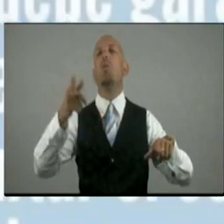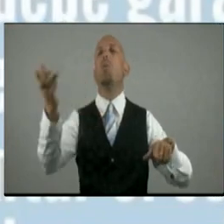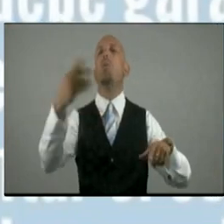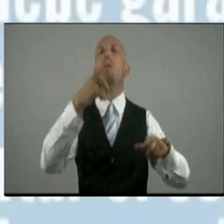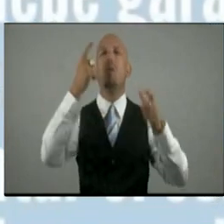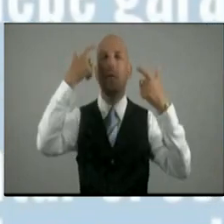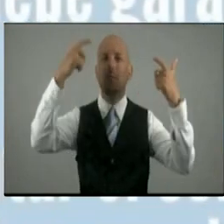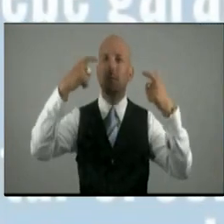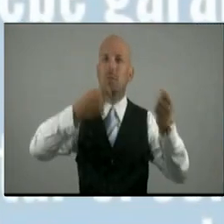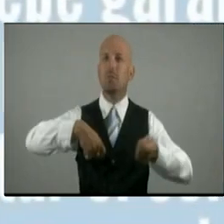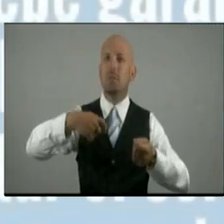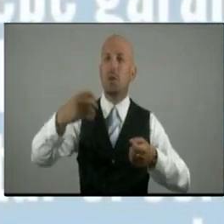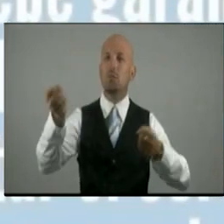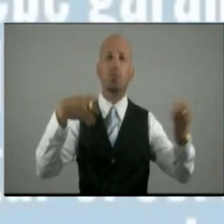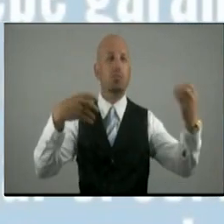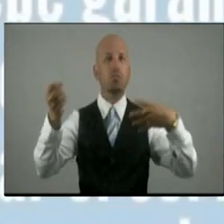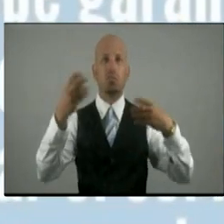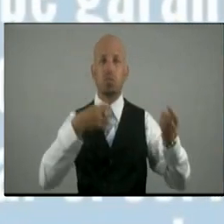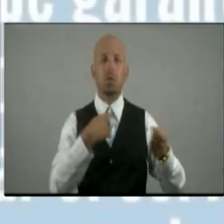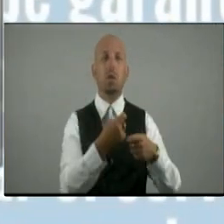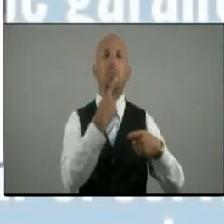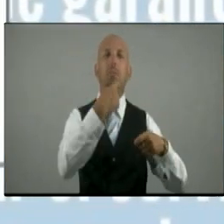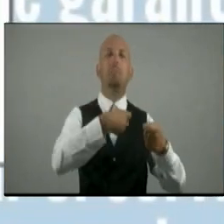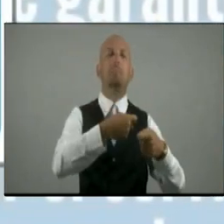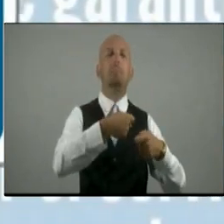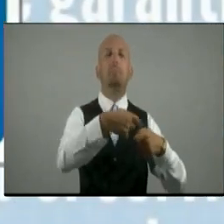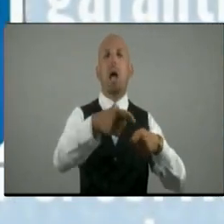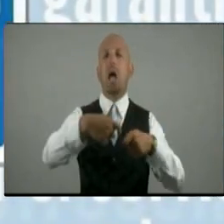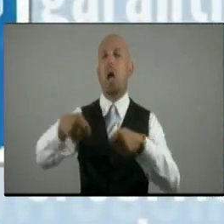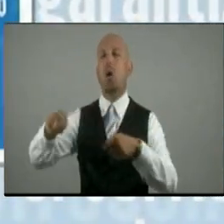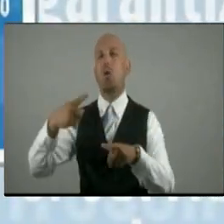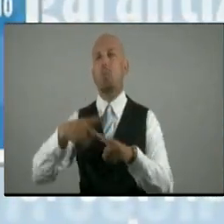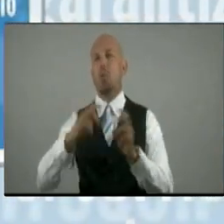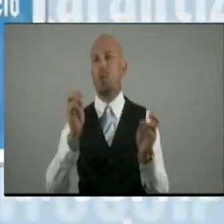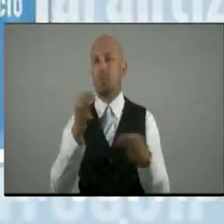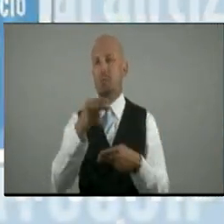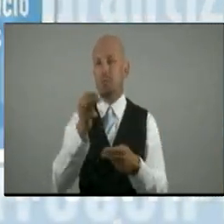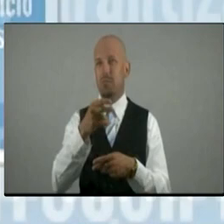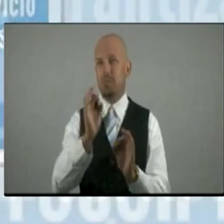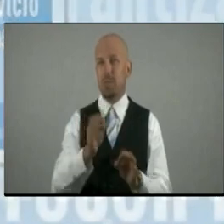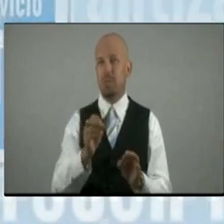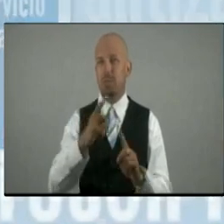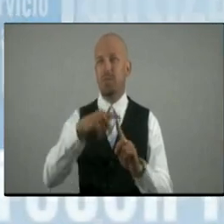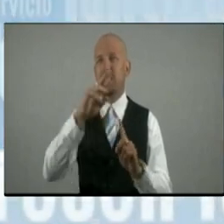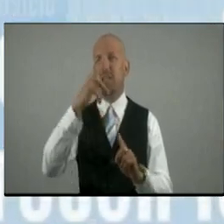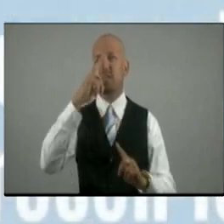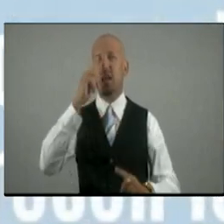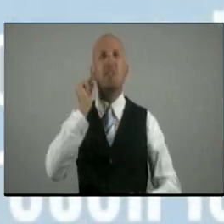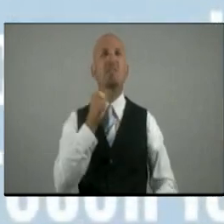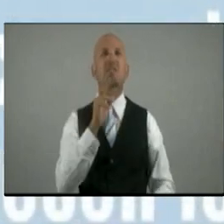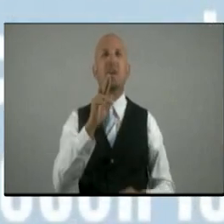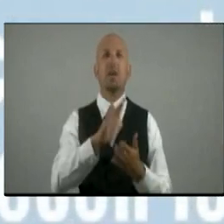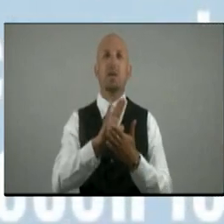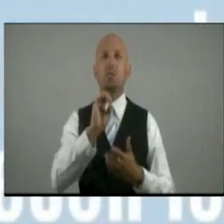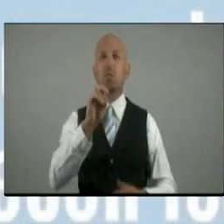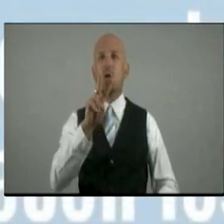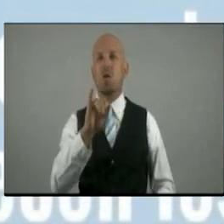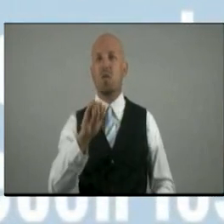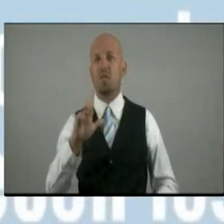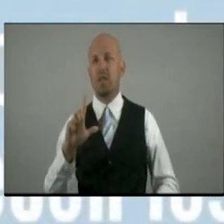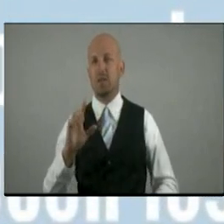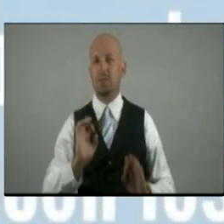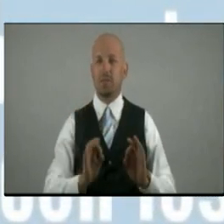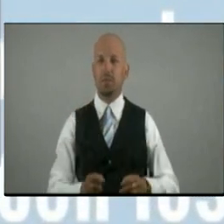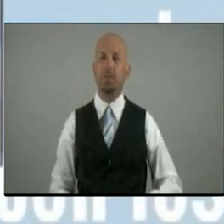ya tenemos la primera cooperativa que es la cooperativa veinticuatro septiembre aquí en el municipio camagüe que está bancalizada en su